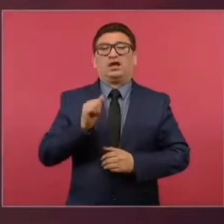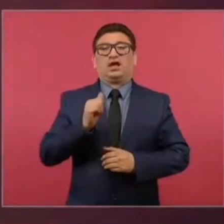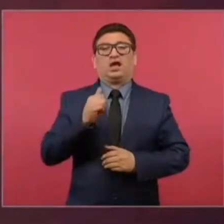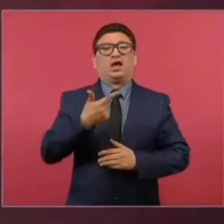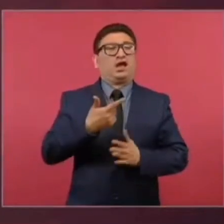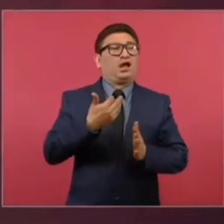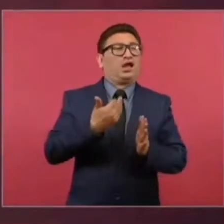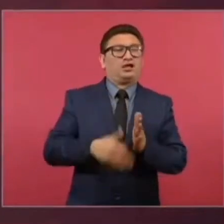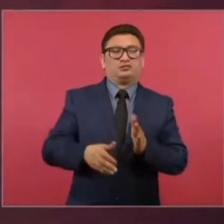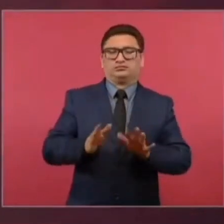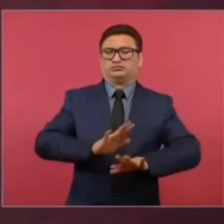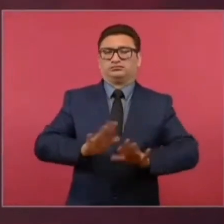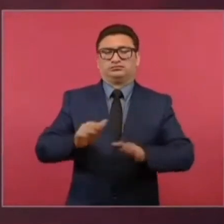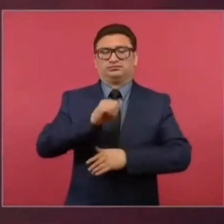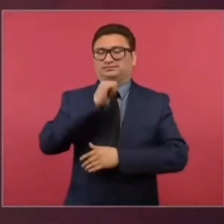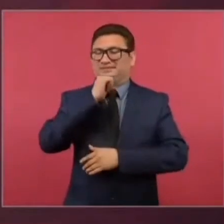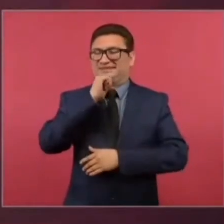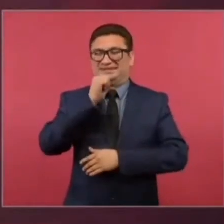prácticamente nada